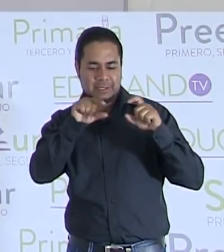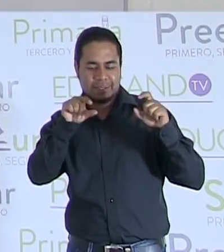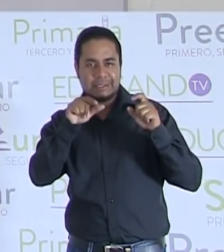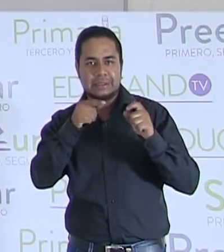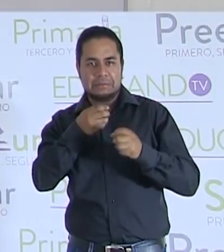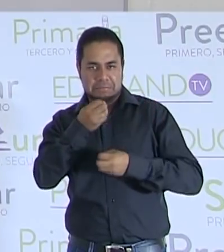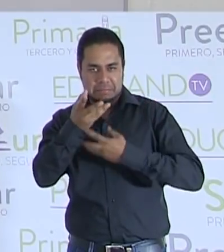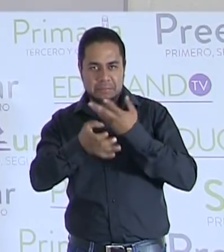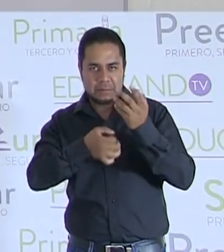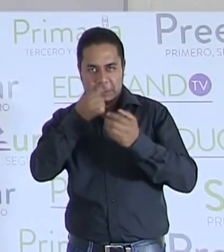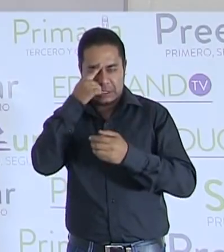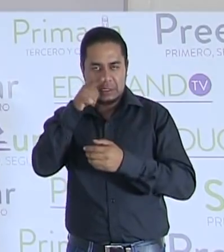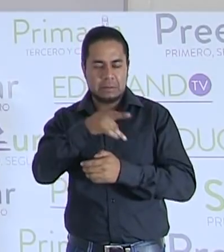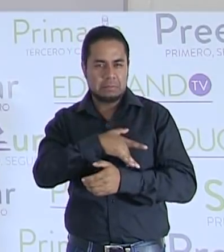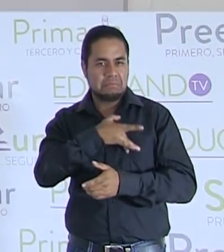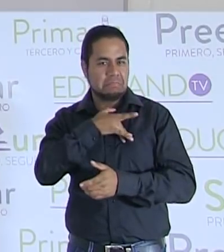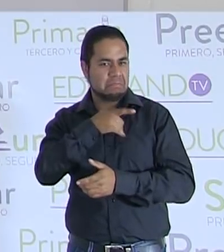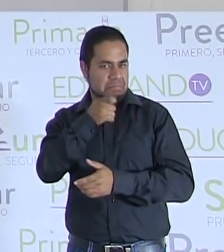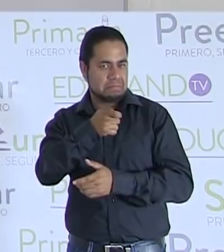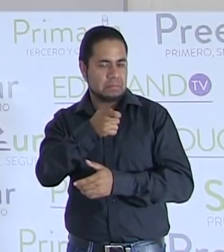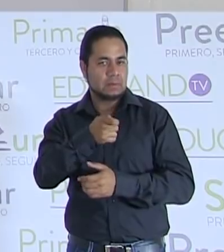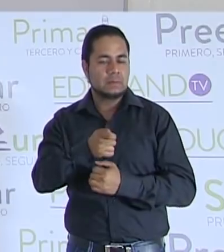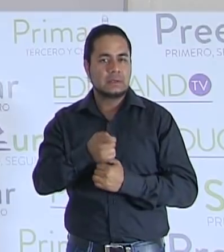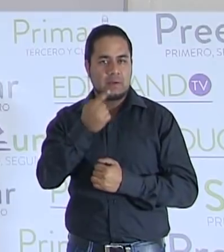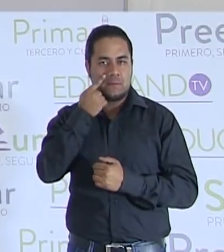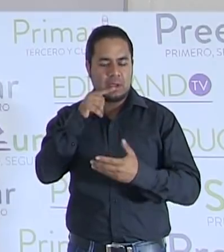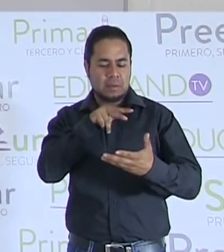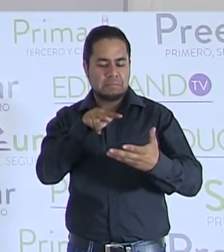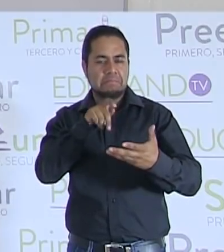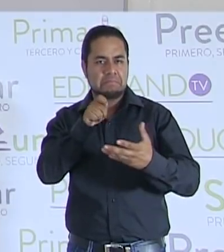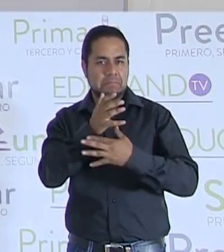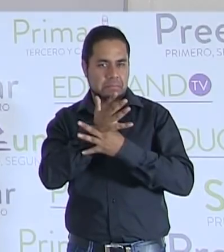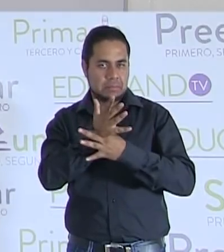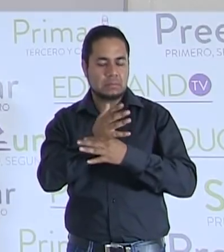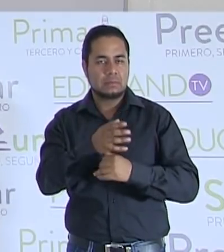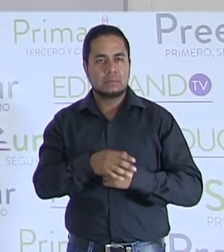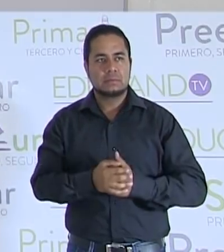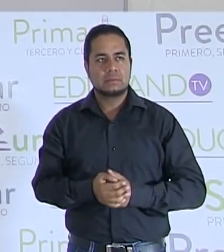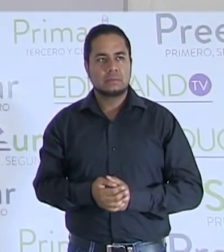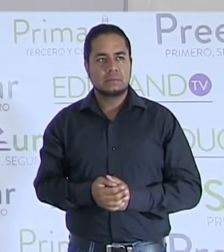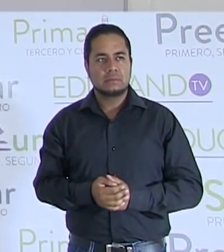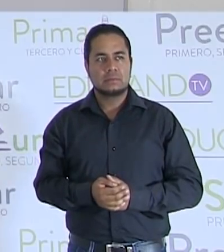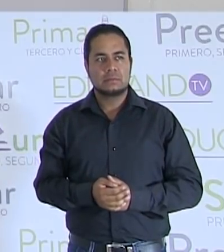refranero para que ustedes lo comprendan mejor. Dice así: